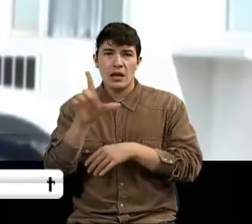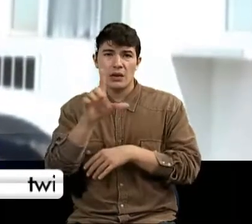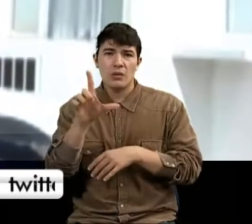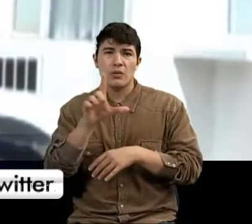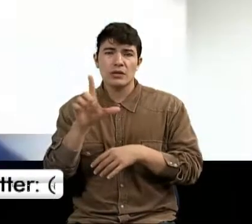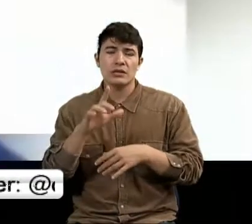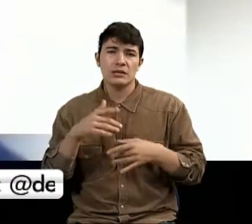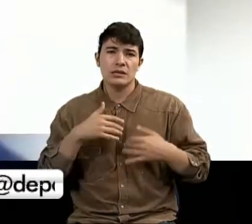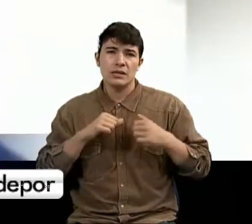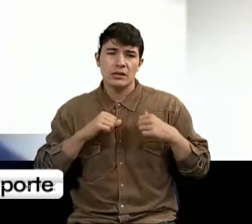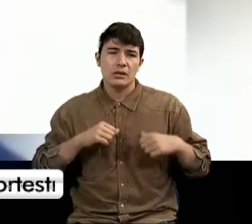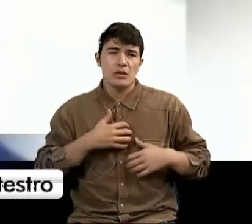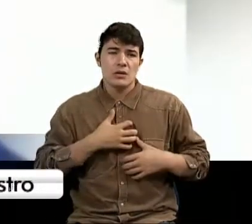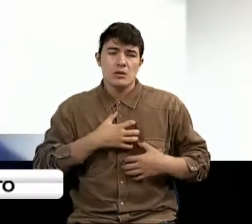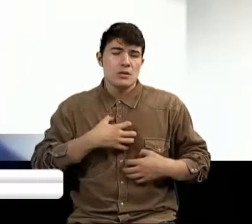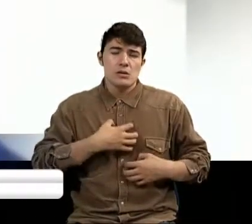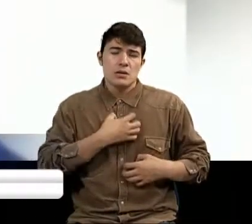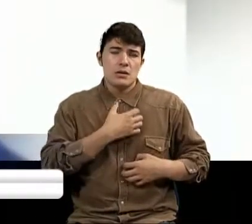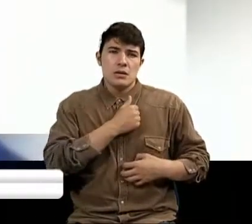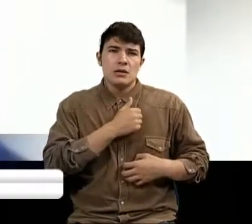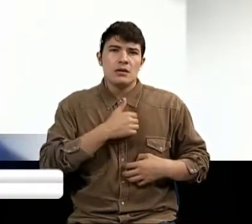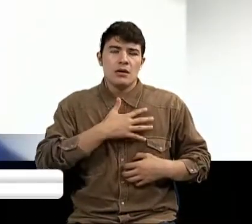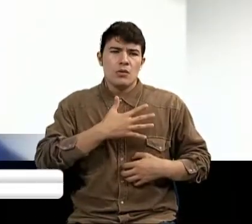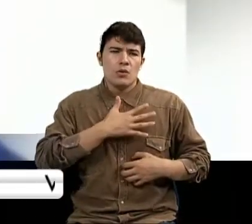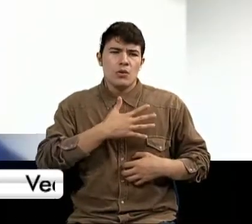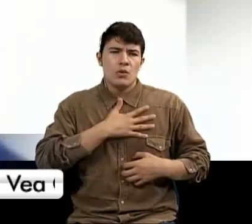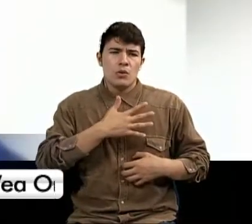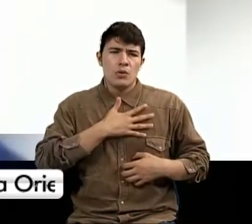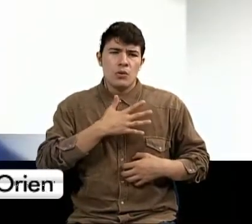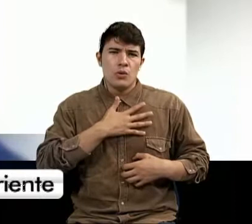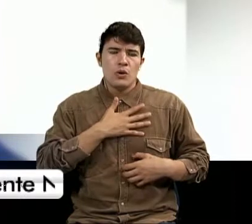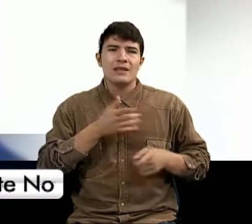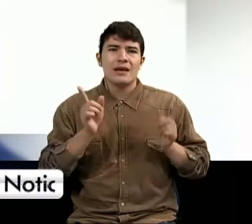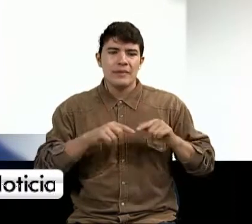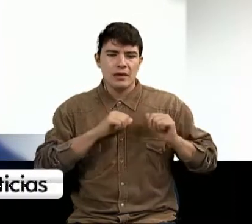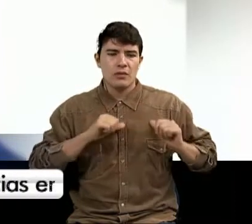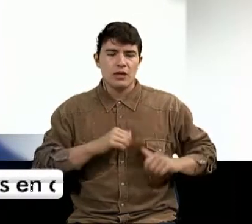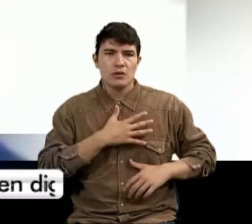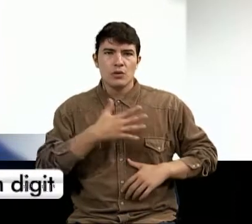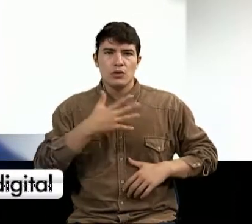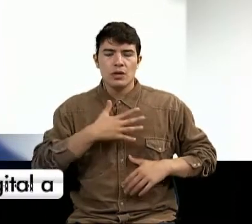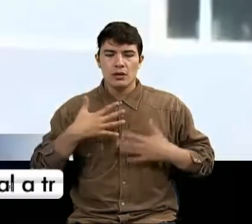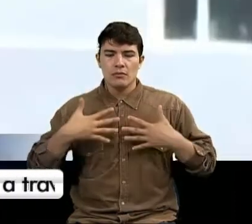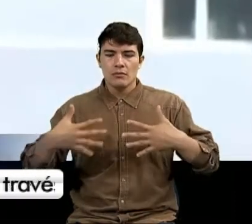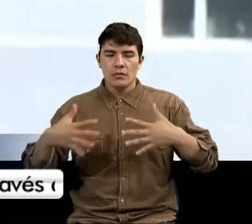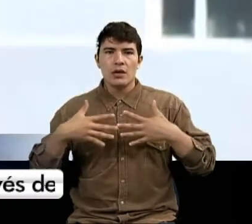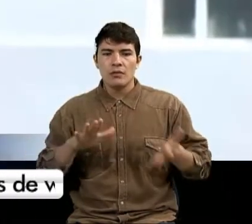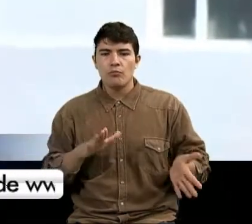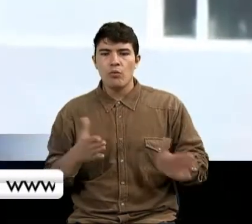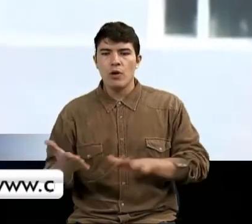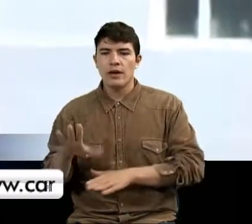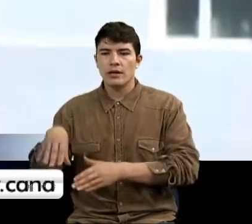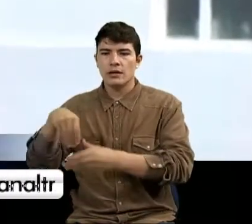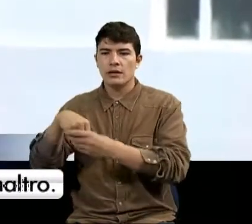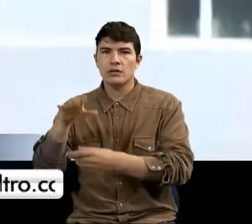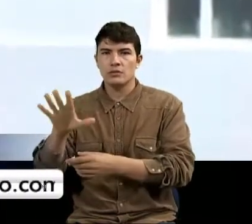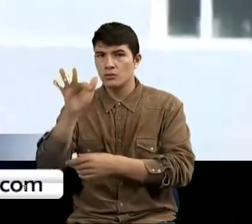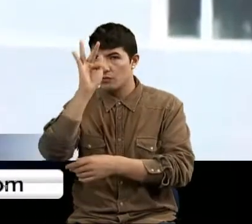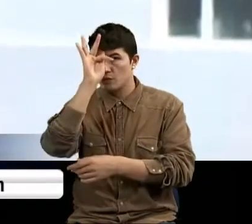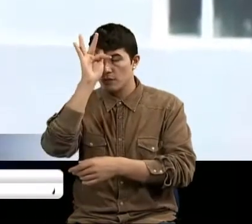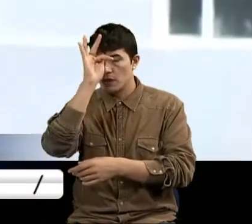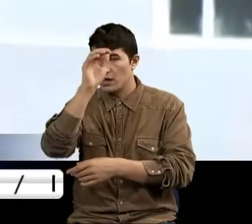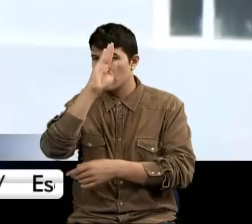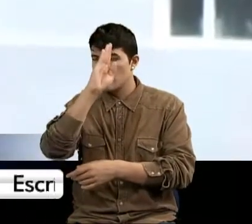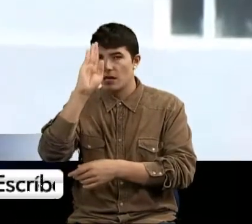sufriendo vibración auricular taquicardia ventricular paro cardiorrespiratorio y muriendo en el hospital regional de san gil